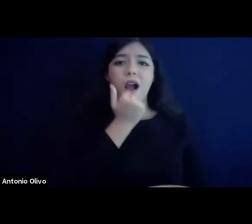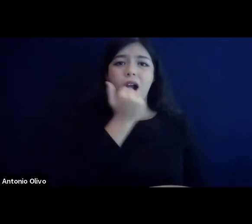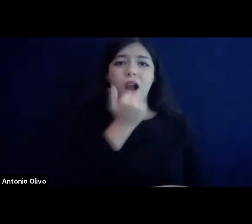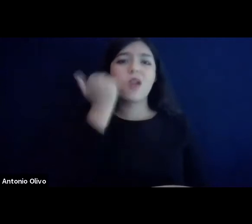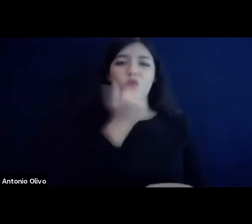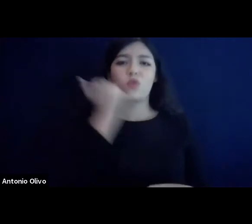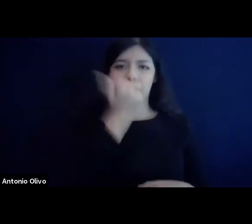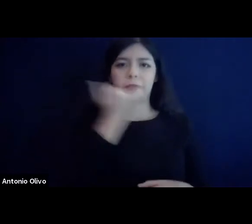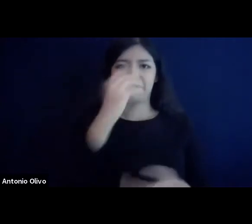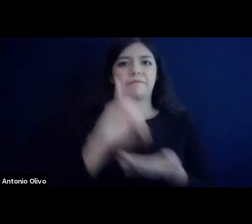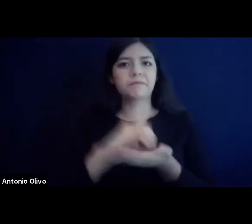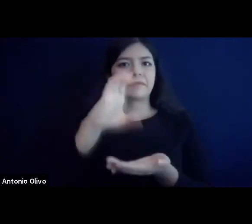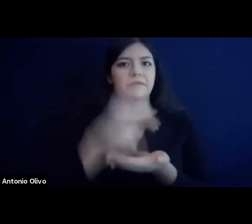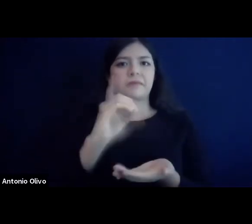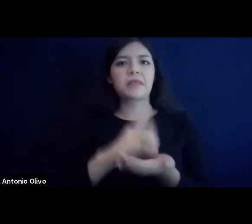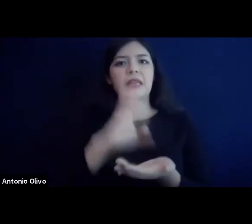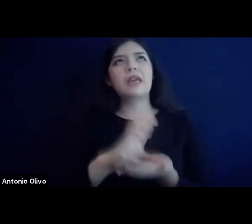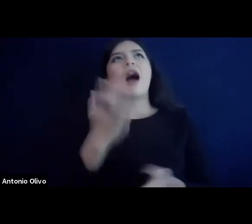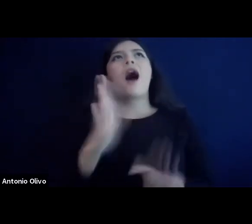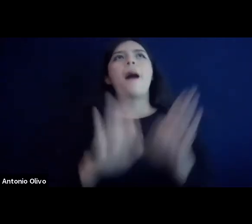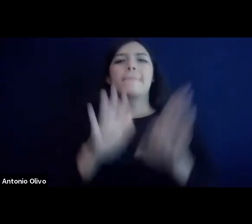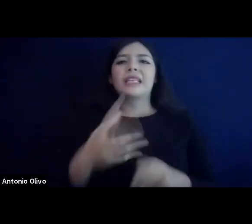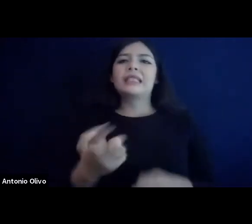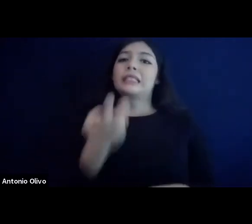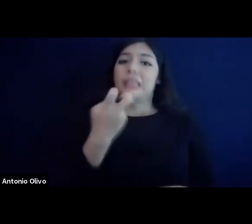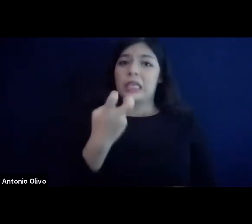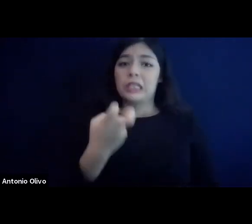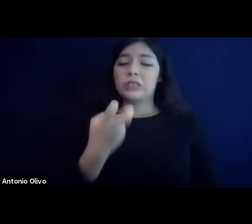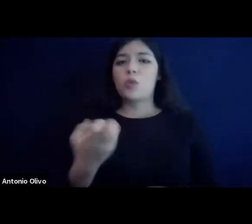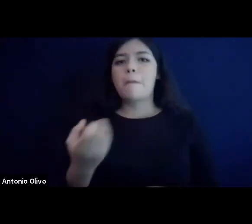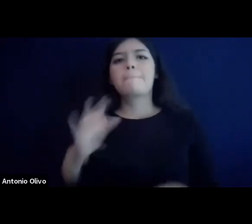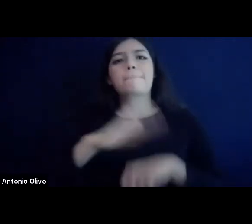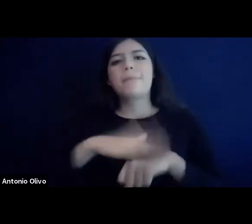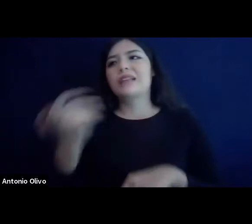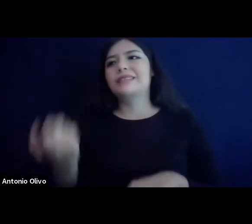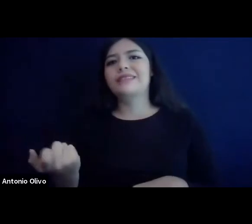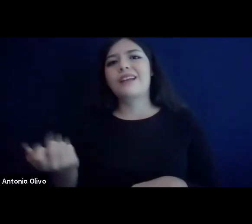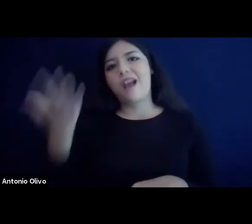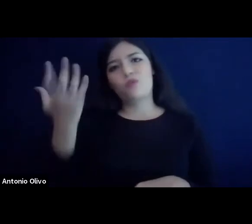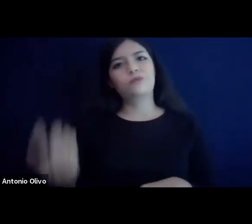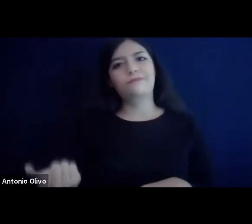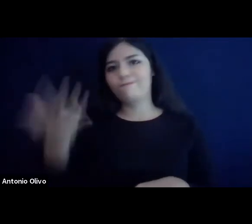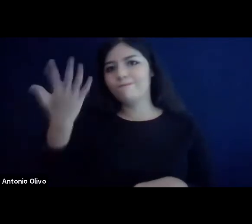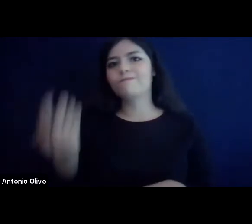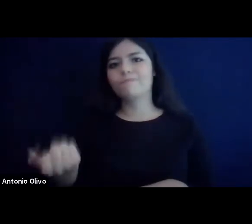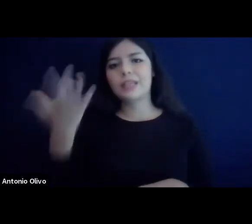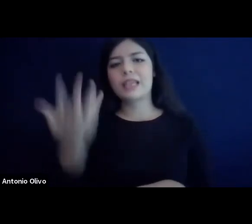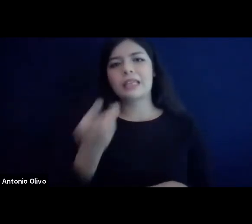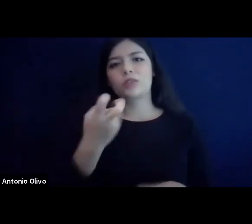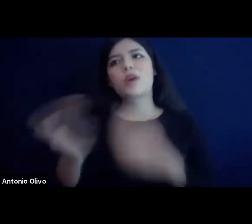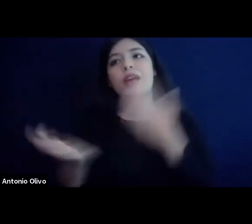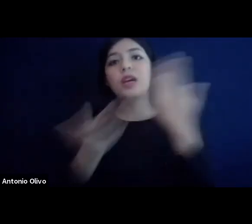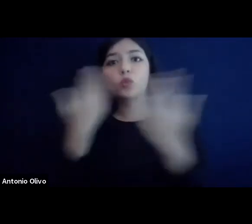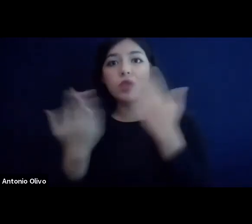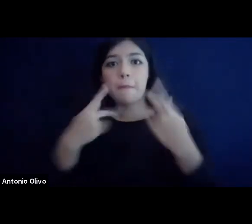más gastos, lo sabemos. Y a veces las familias o los estudiantes pues no tienen o con trabajos